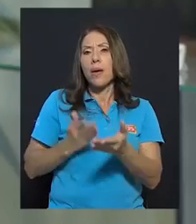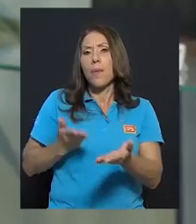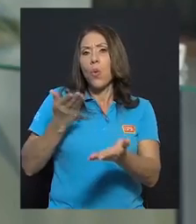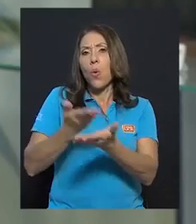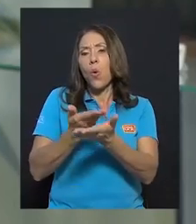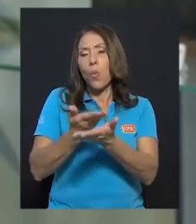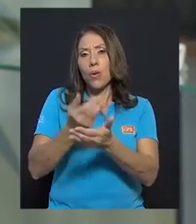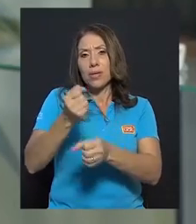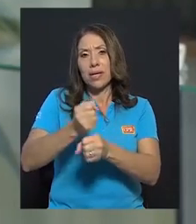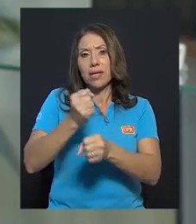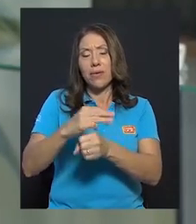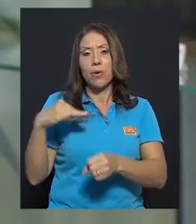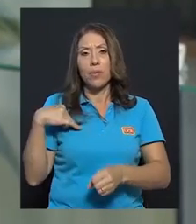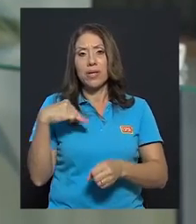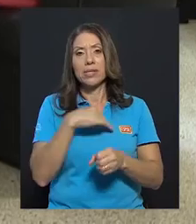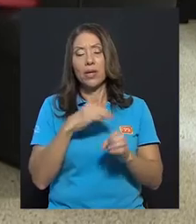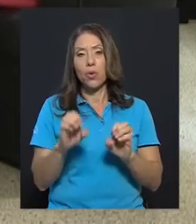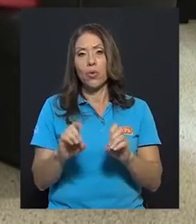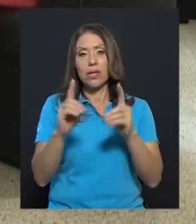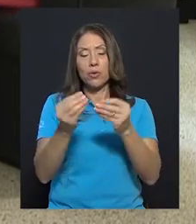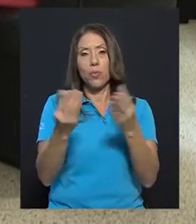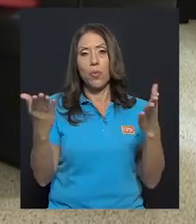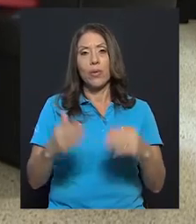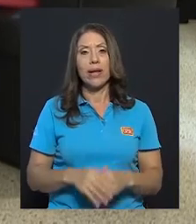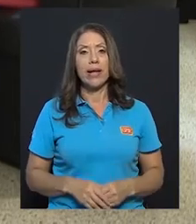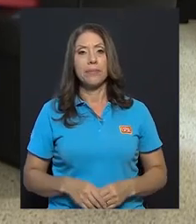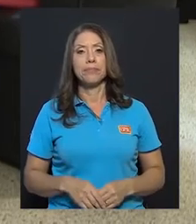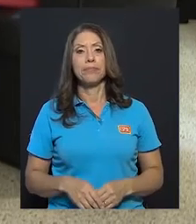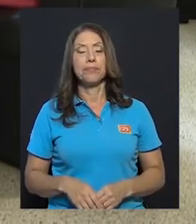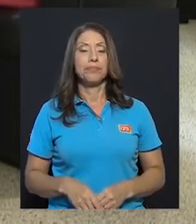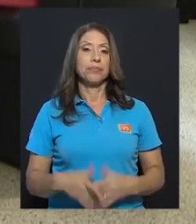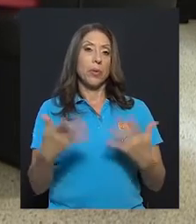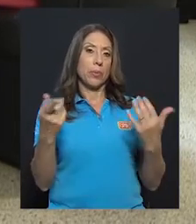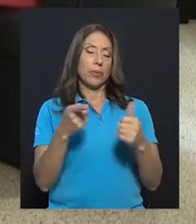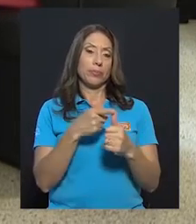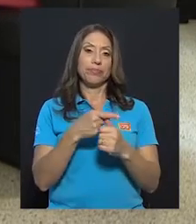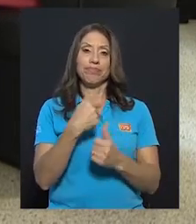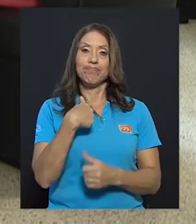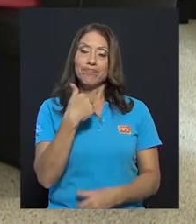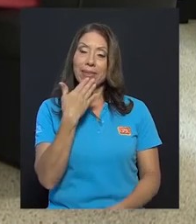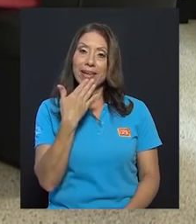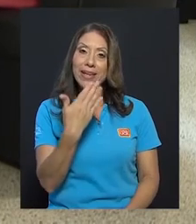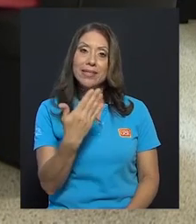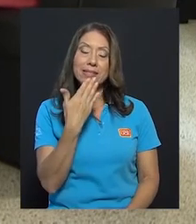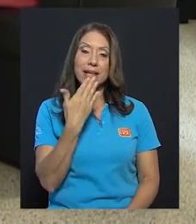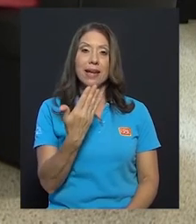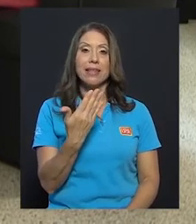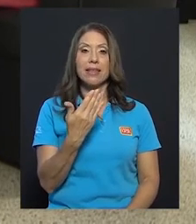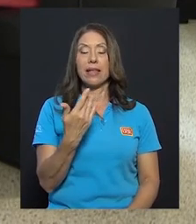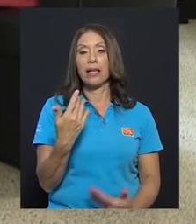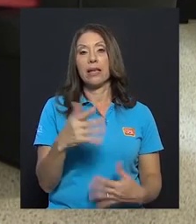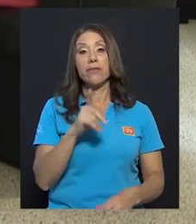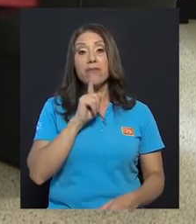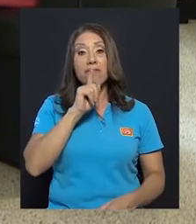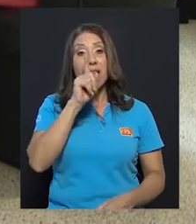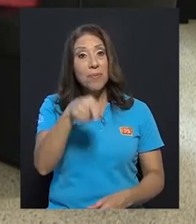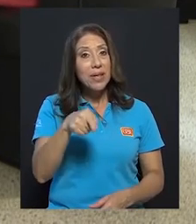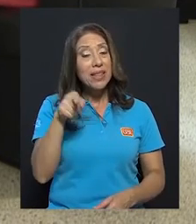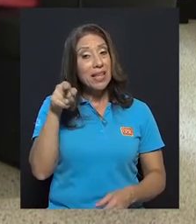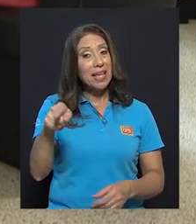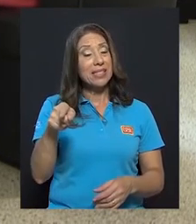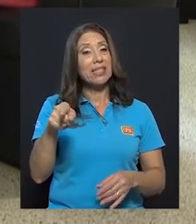Ministerio de Educación Pública. Sí, bueno, Adriana, agradecerte este espacio de hoy, realmente en un tema